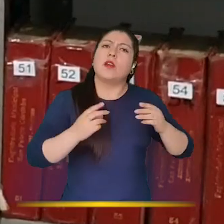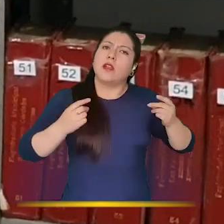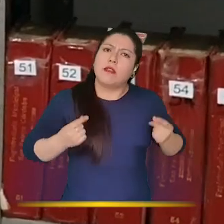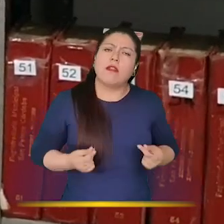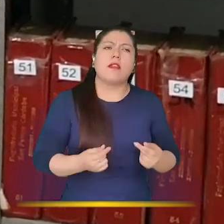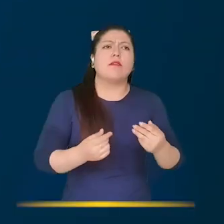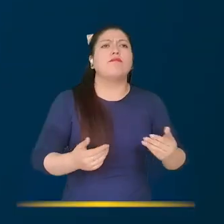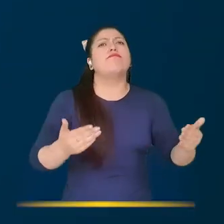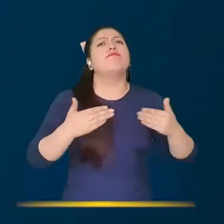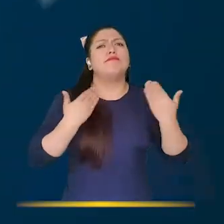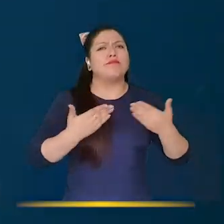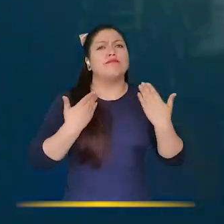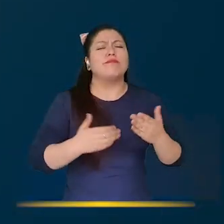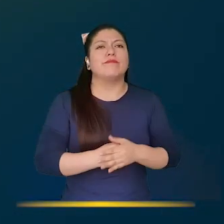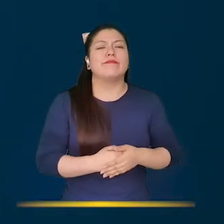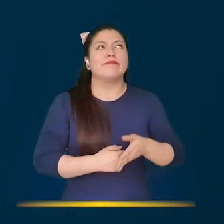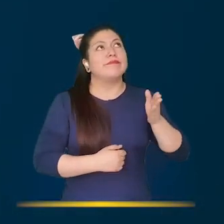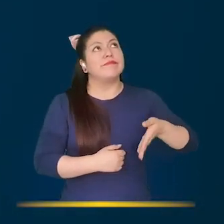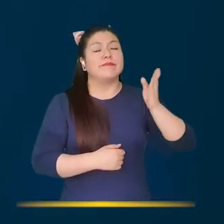ayutizardiame.